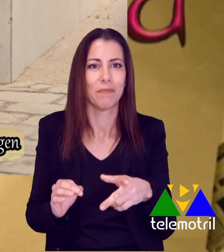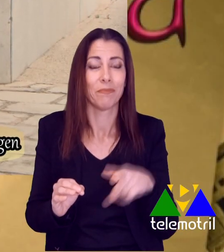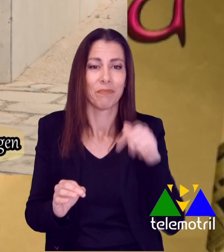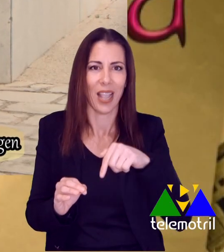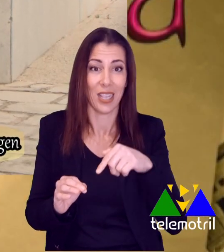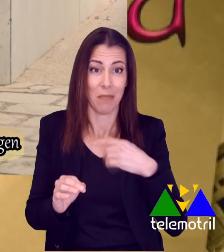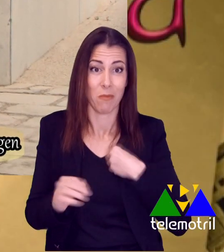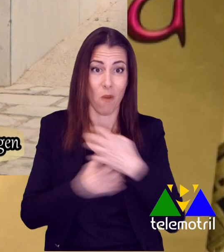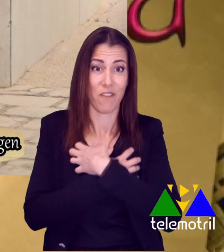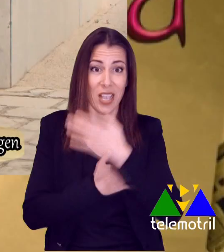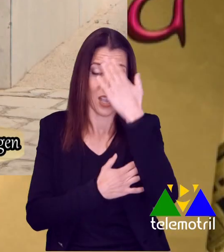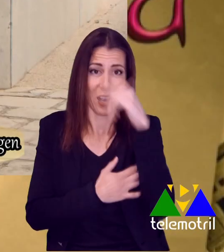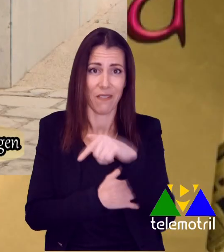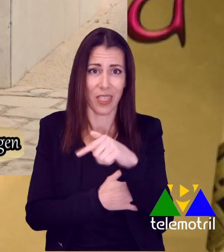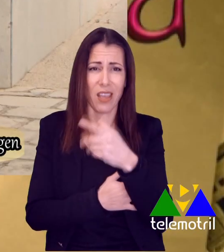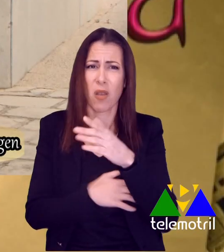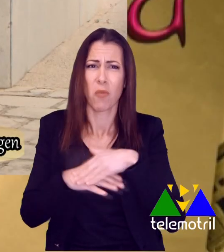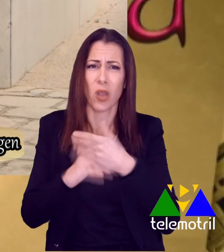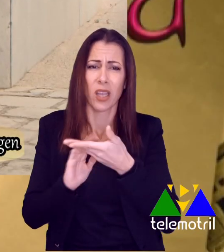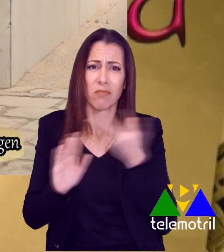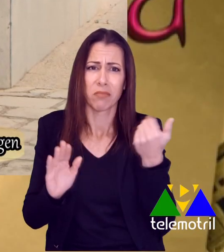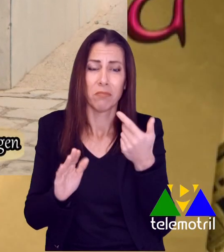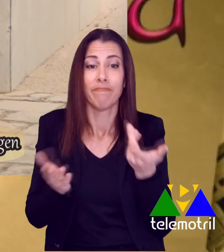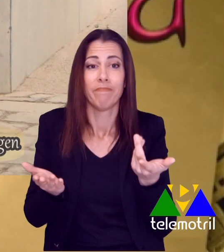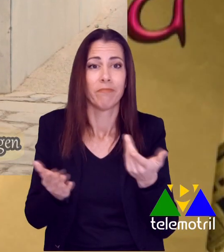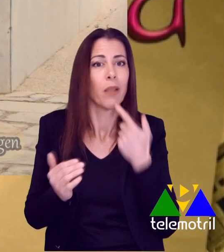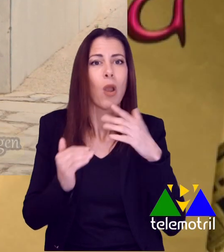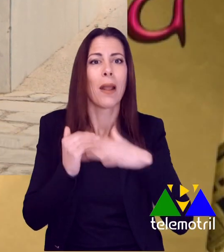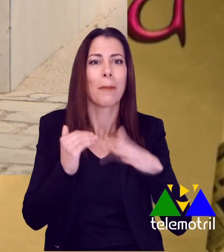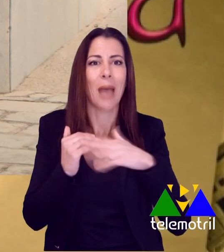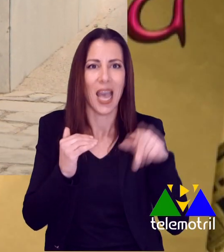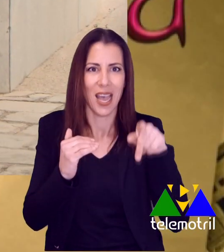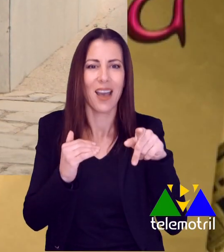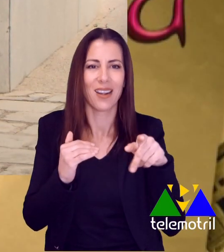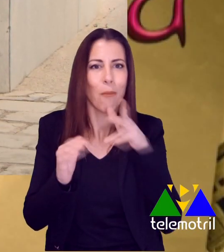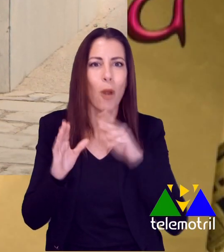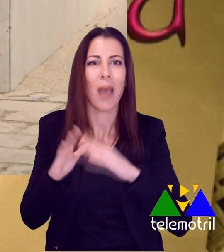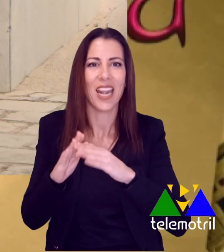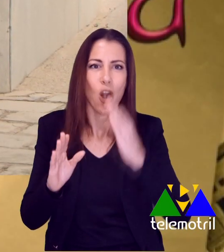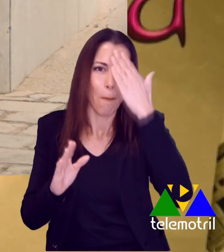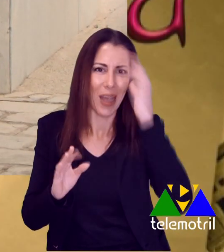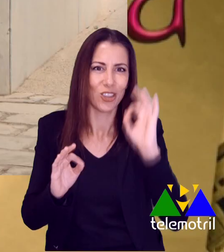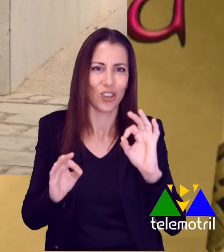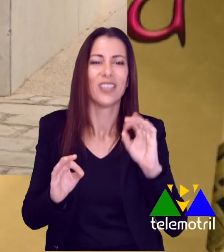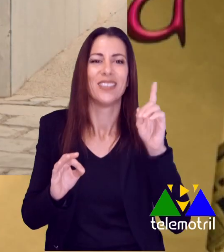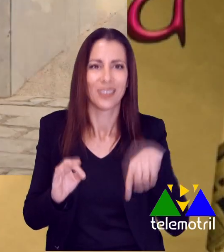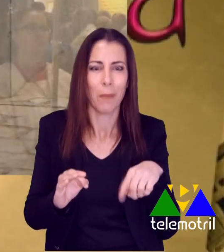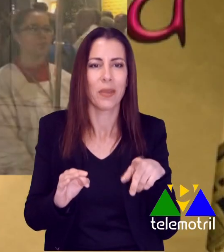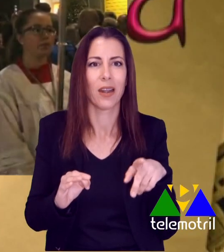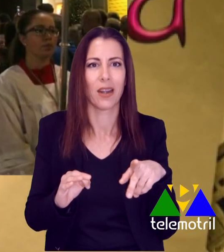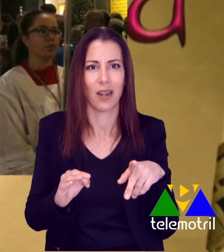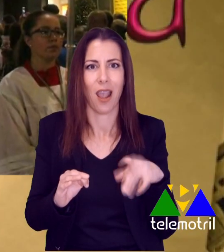la Cabeza. Quizá porque de aquí también se veía. Claro, por aquí se veía el mar, ¿no? Y indudablemente San Telmo, patrón de los marineros, pues también tuvo